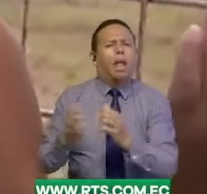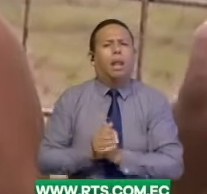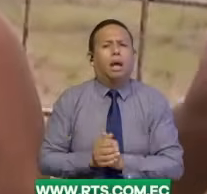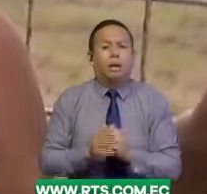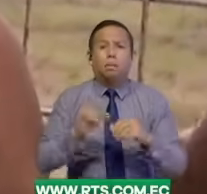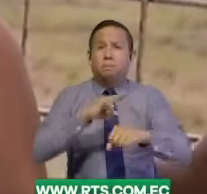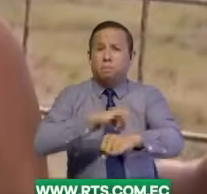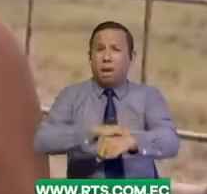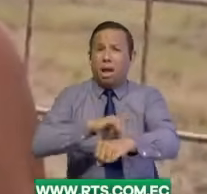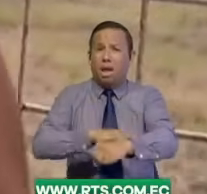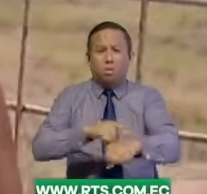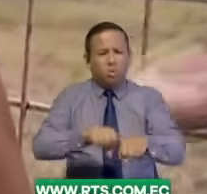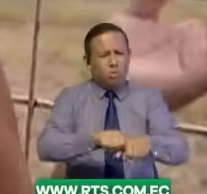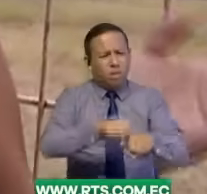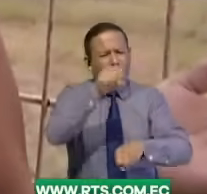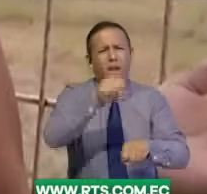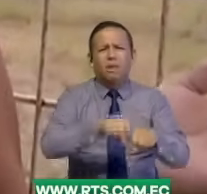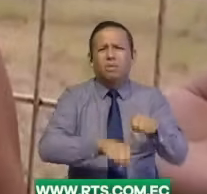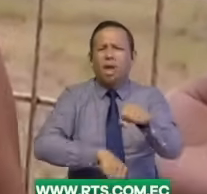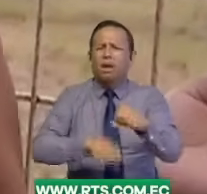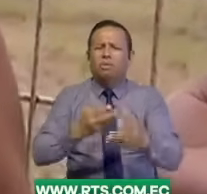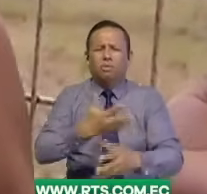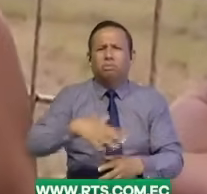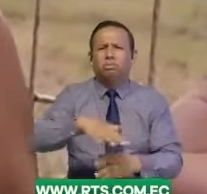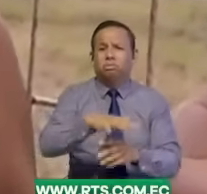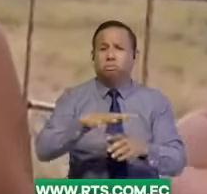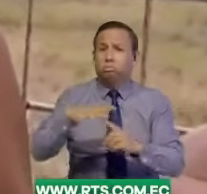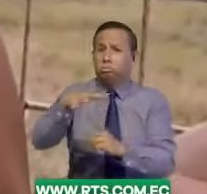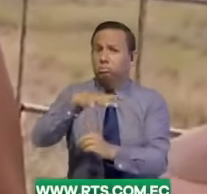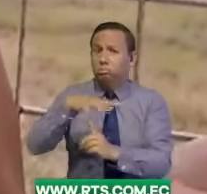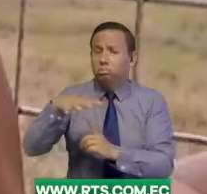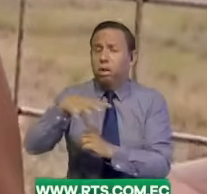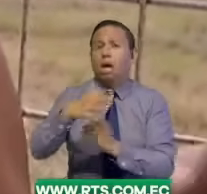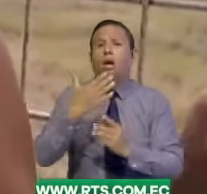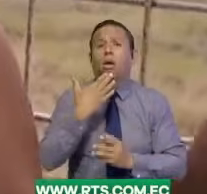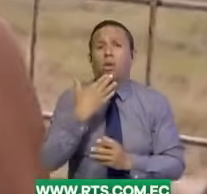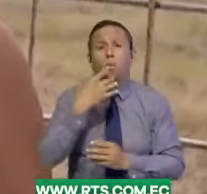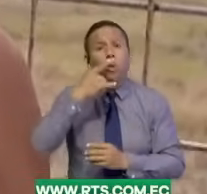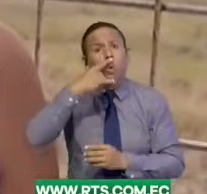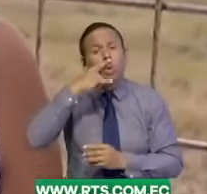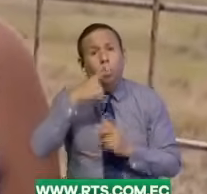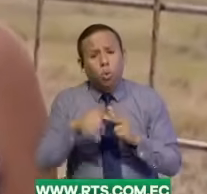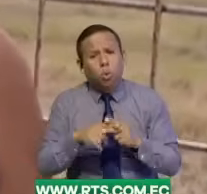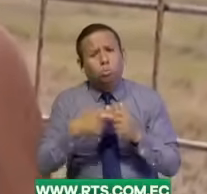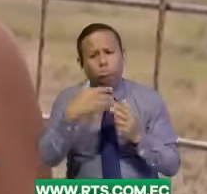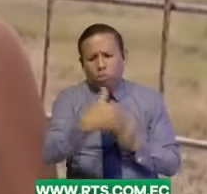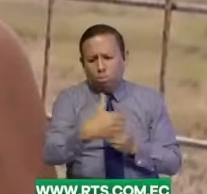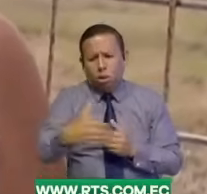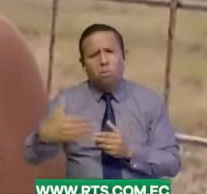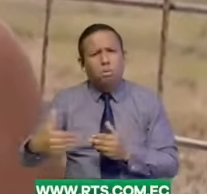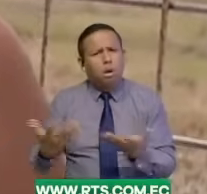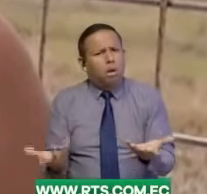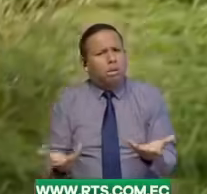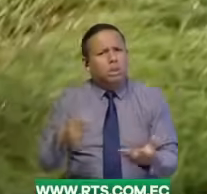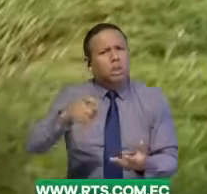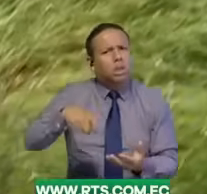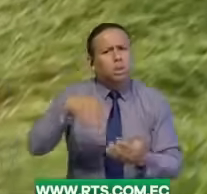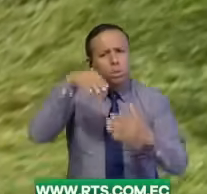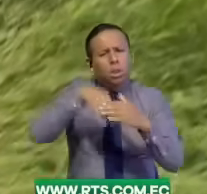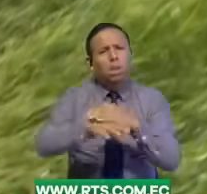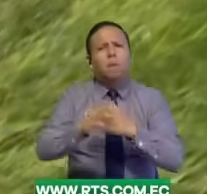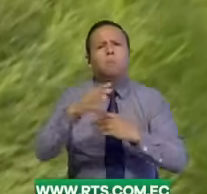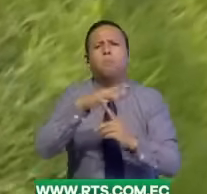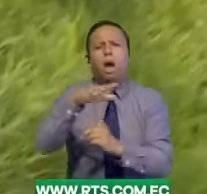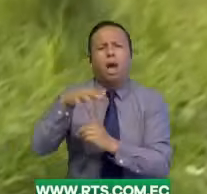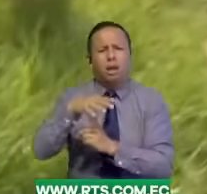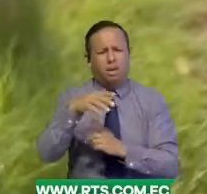poco desarreglados, lo que es el parque tampoco, porque hay niños recién de inicial 1, inicial 2 que necesitan el parque. Tiene